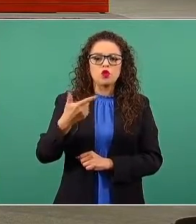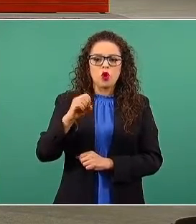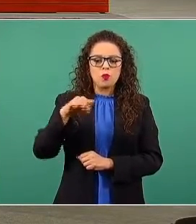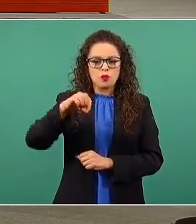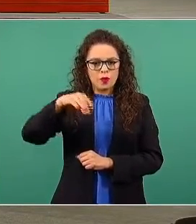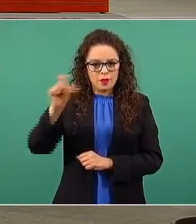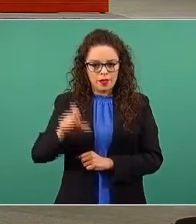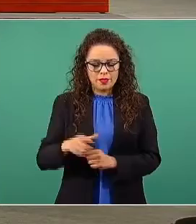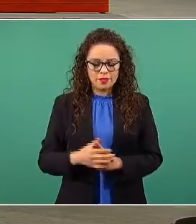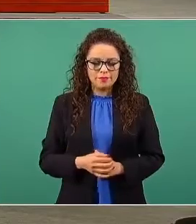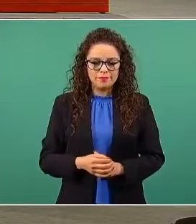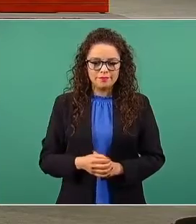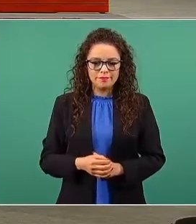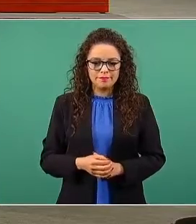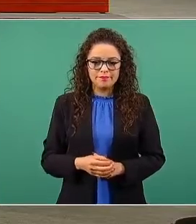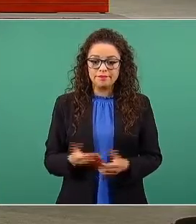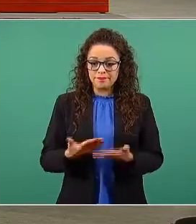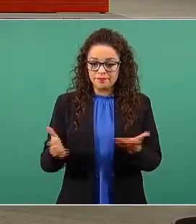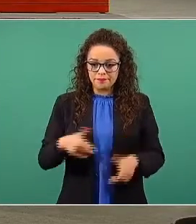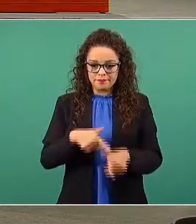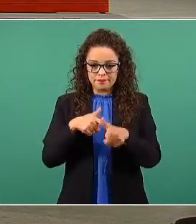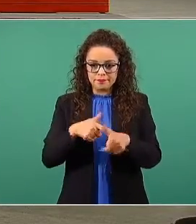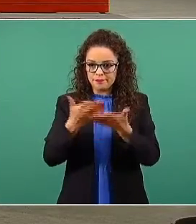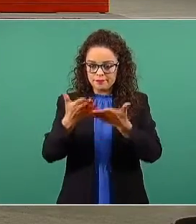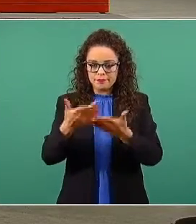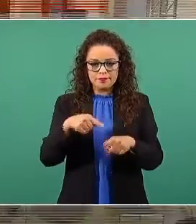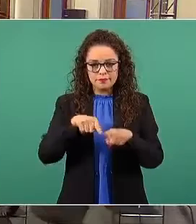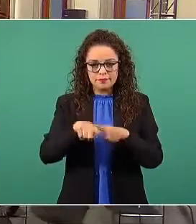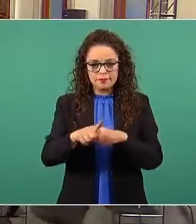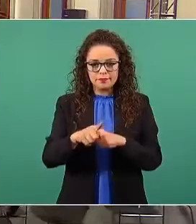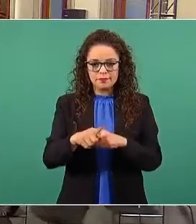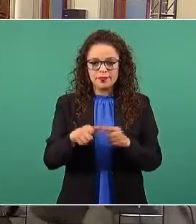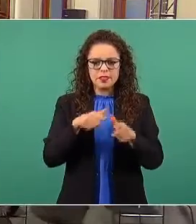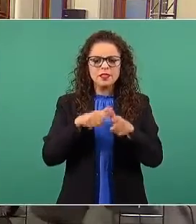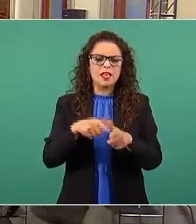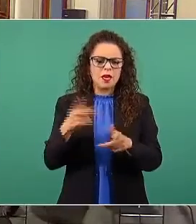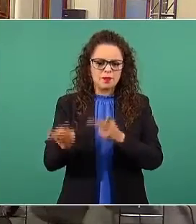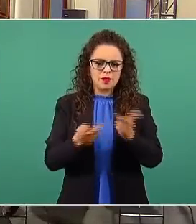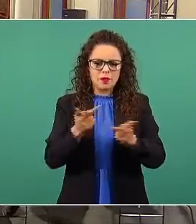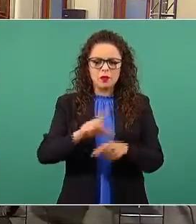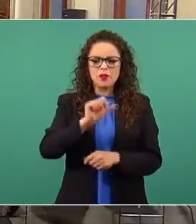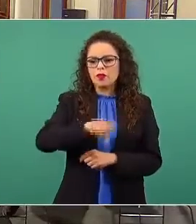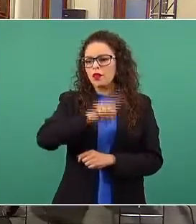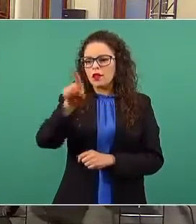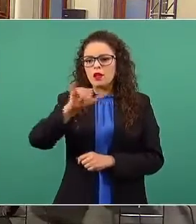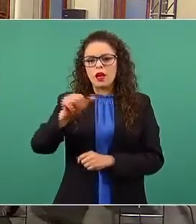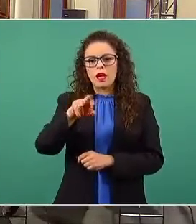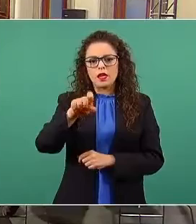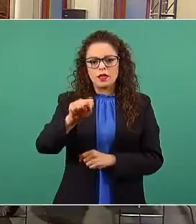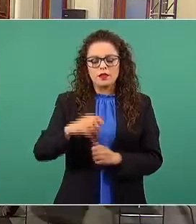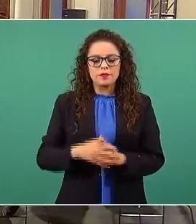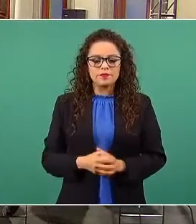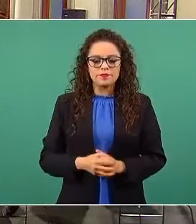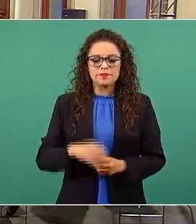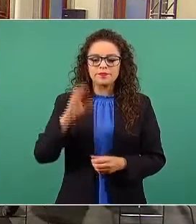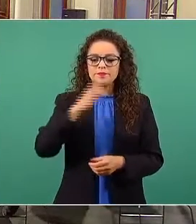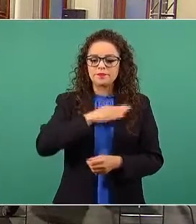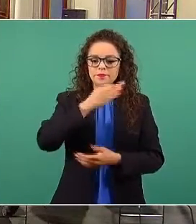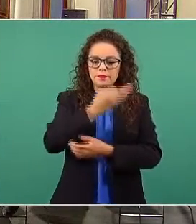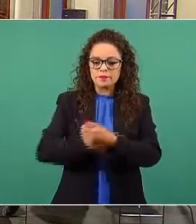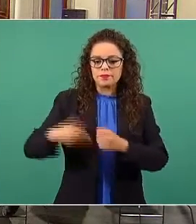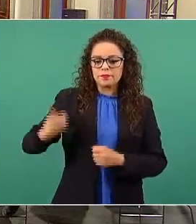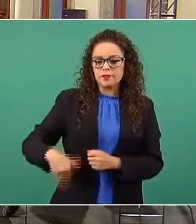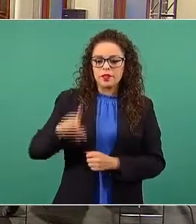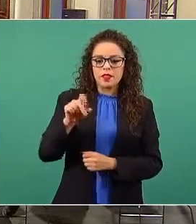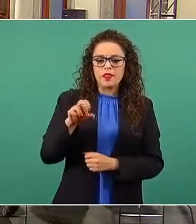buzón.covid@salud.gov.mx. Vamos ahora sí, continuar por favor con la ronda y ahorita seguimos con Janet. Gracias. Buenas tardes, Daniel Flores del